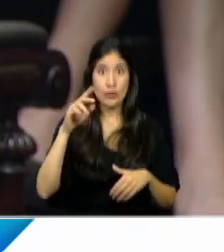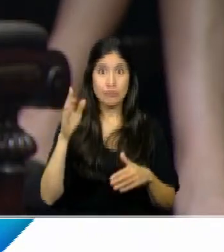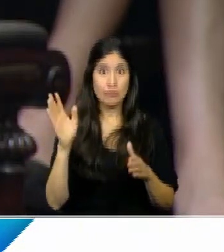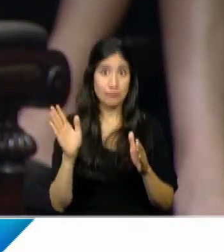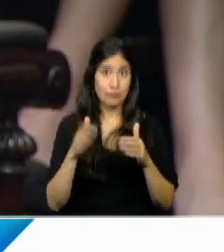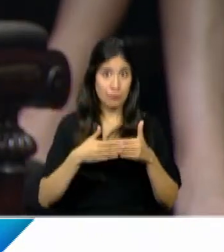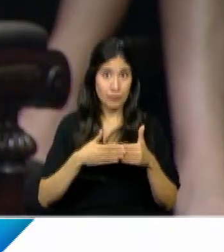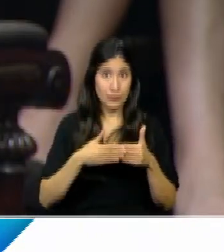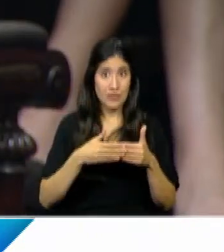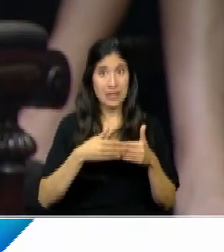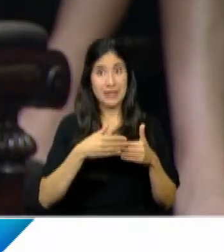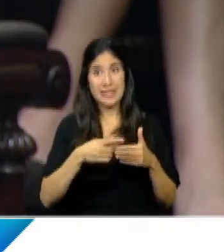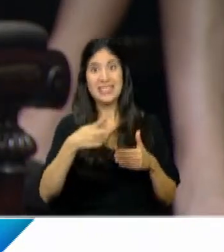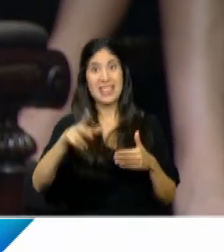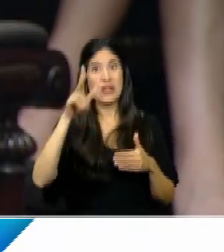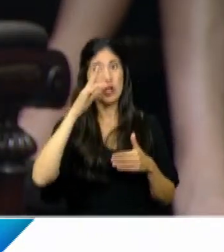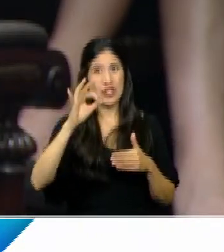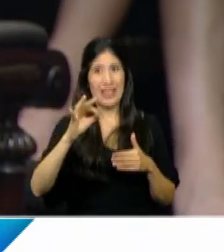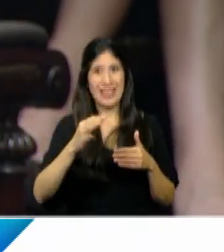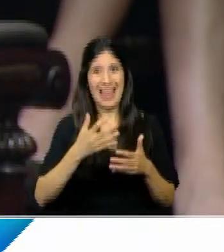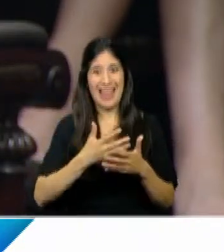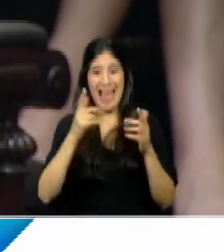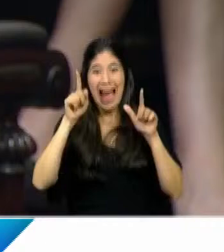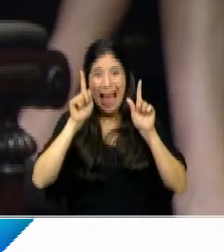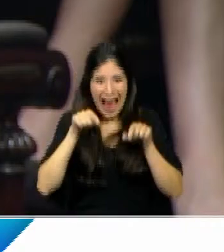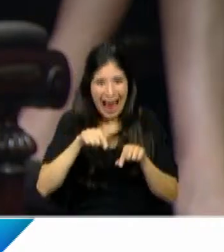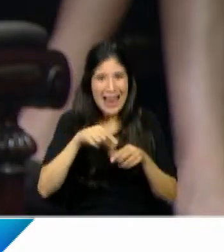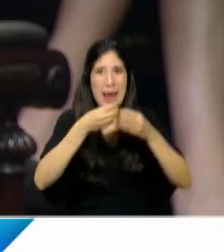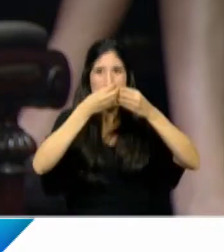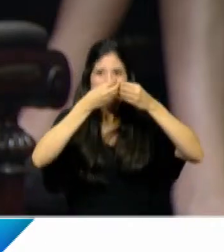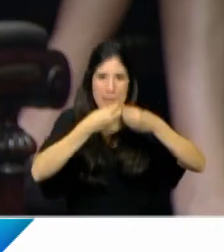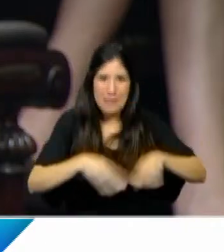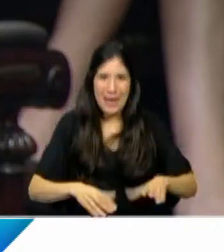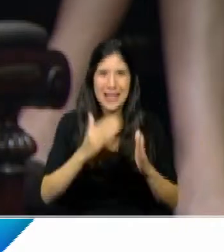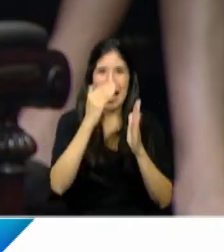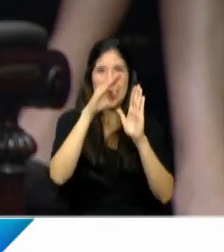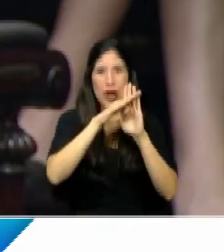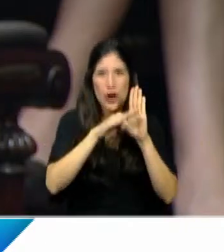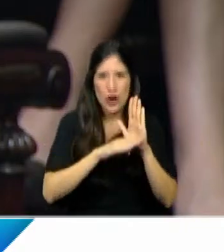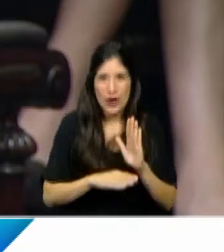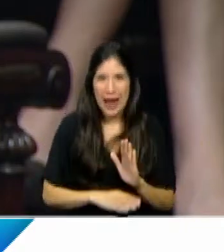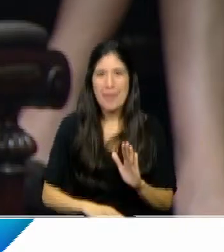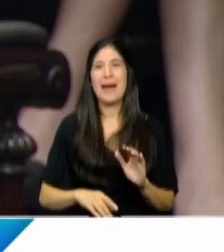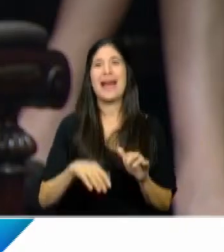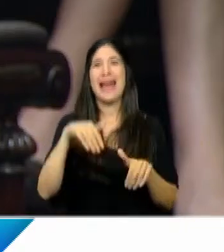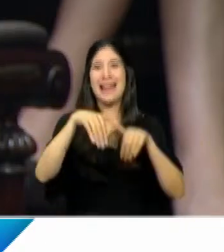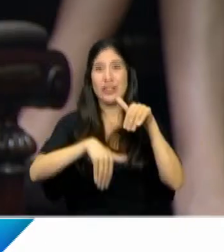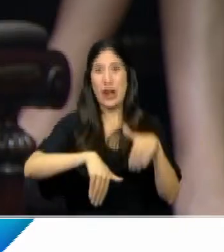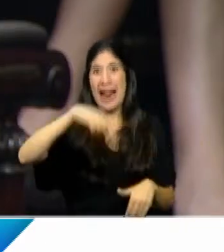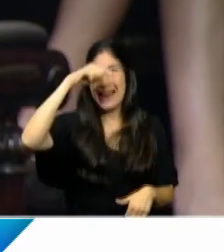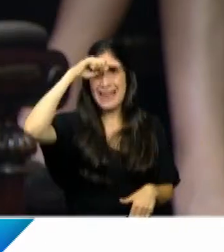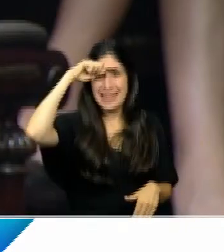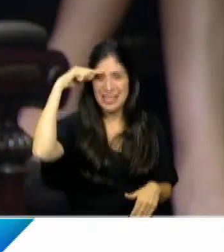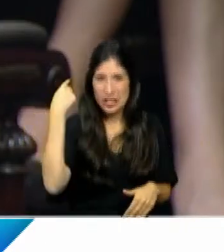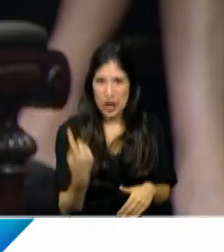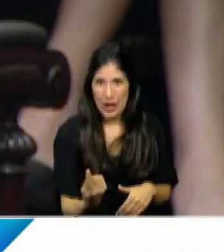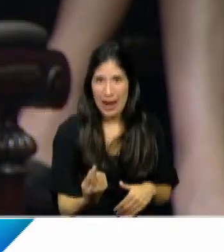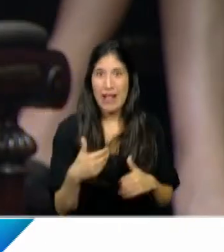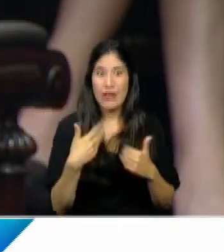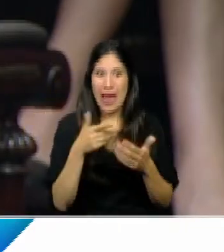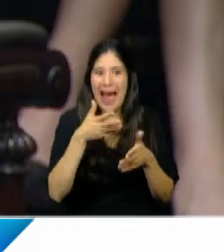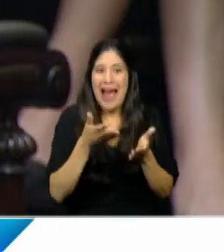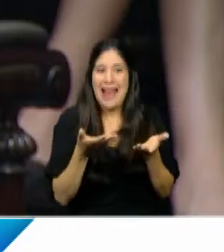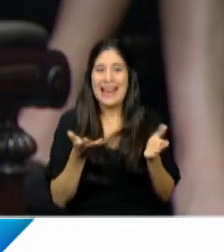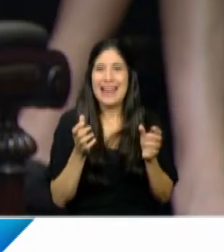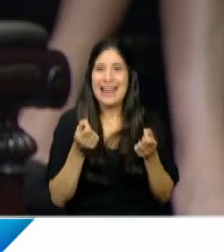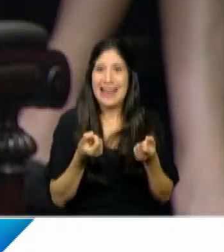porque digamos que es ahí donde empieza el cronograma electoral nacional. En consecuencia, ahí es donde se da la previsibilidad